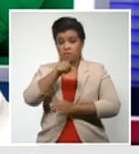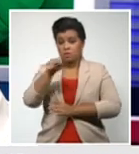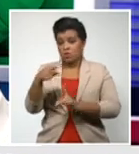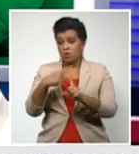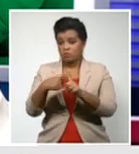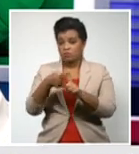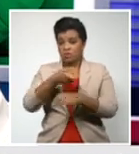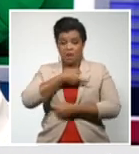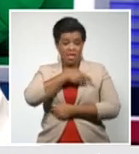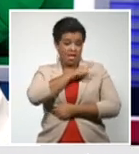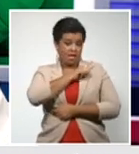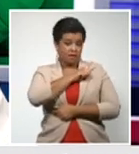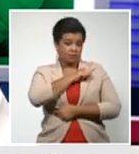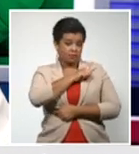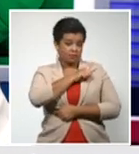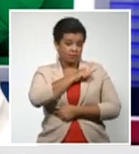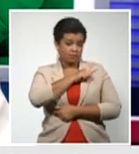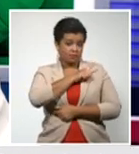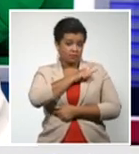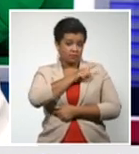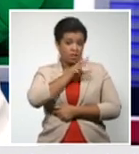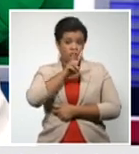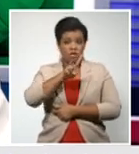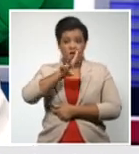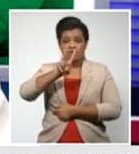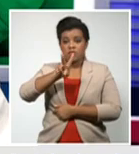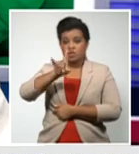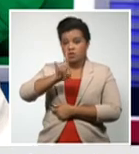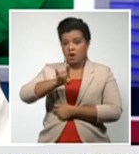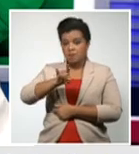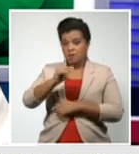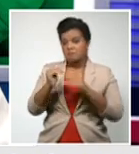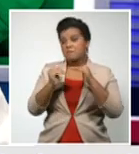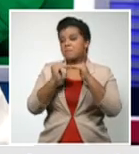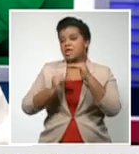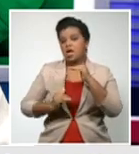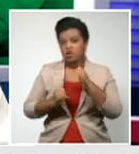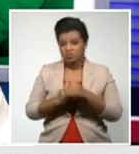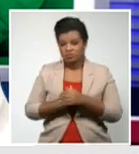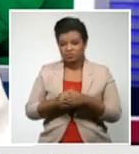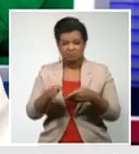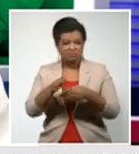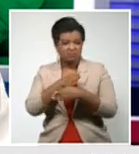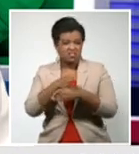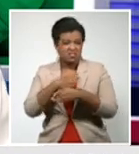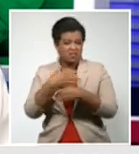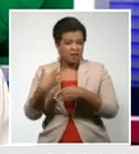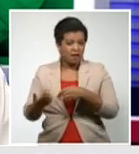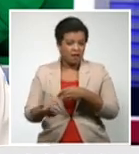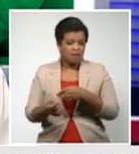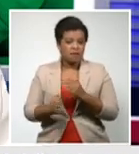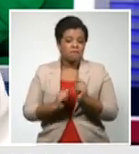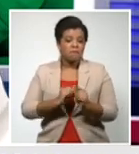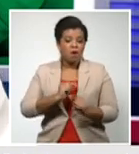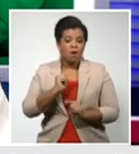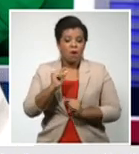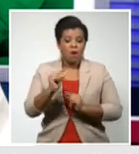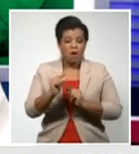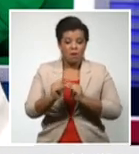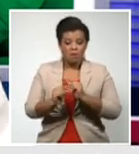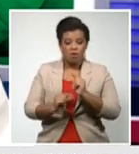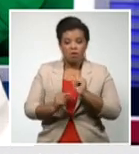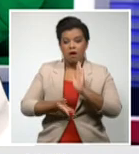ayer, pues son 229 menos, que es expresión del comportamiento que han tenido las